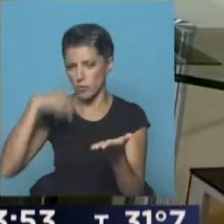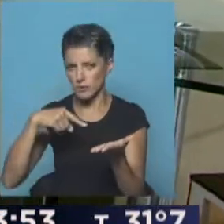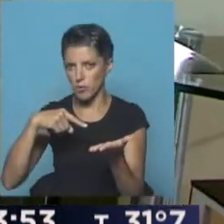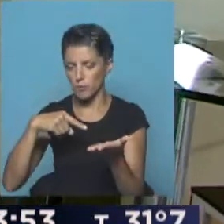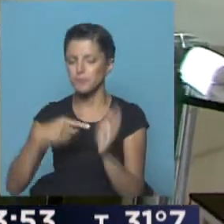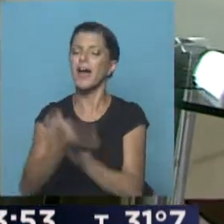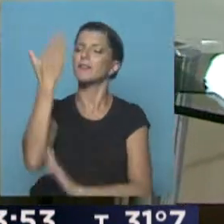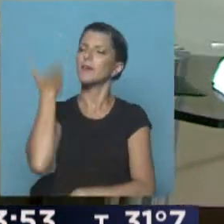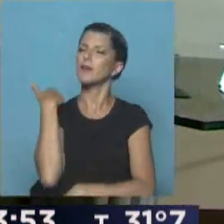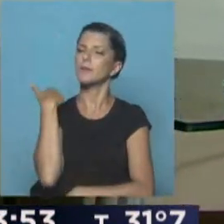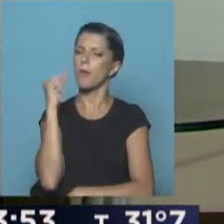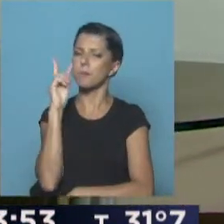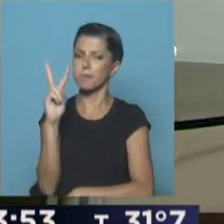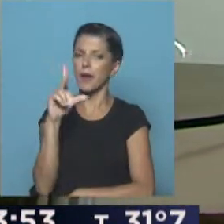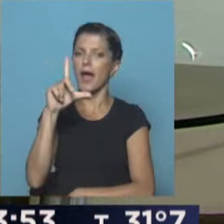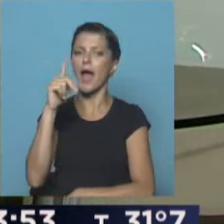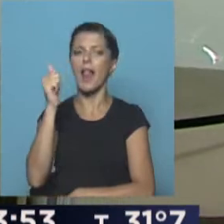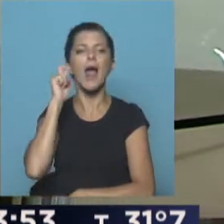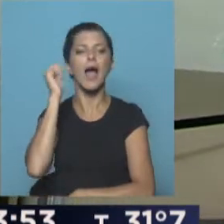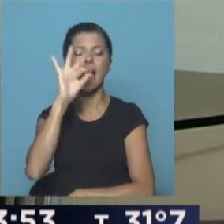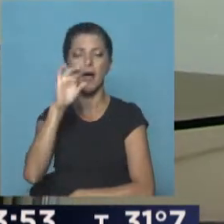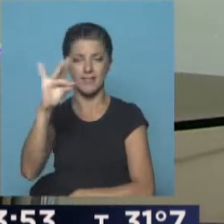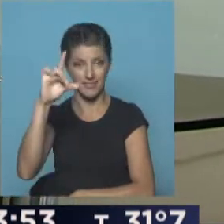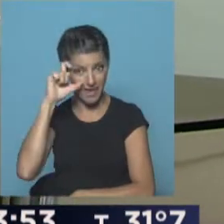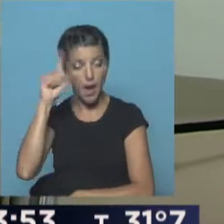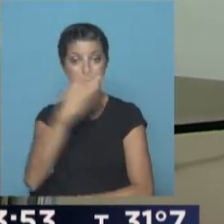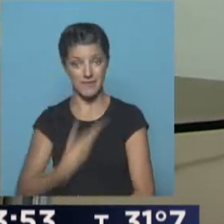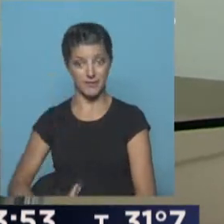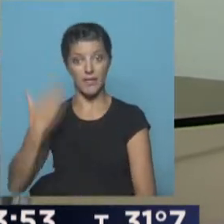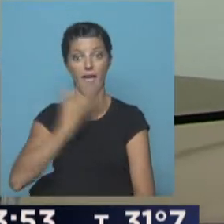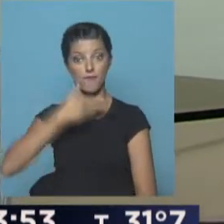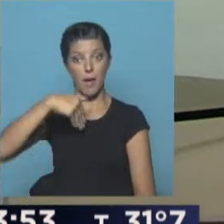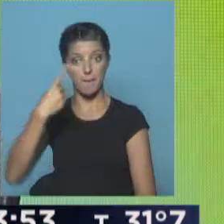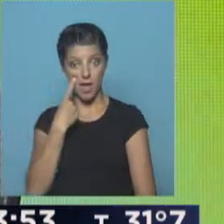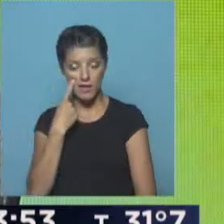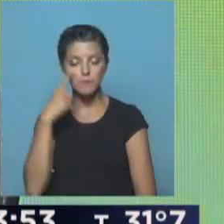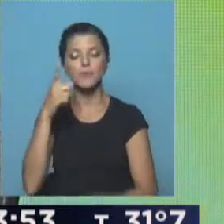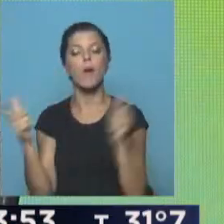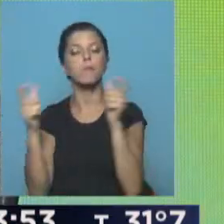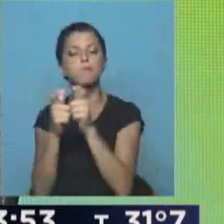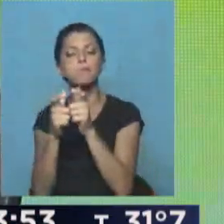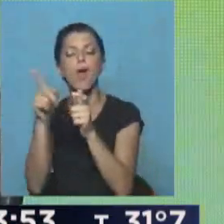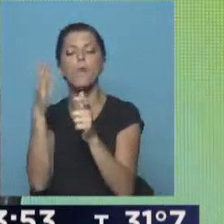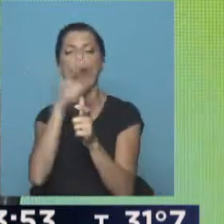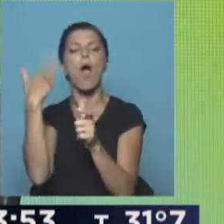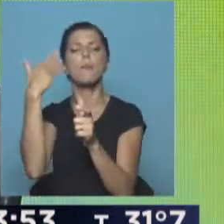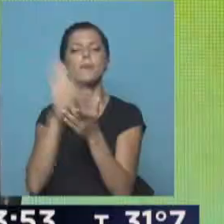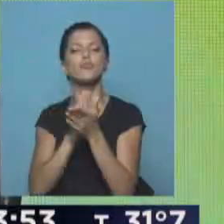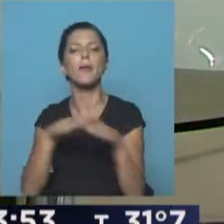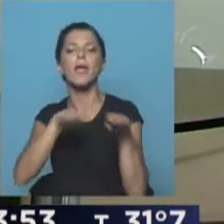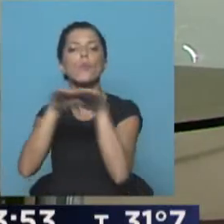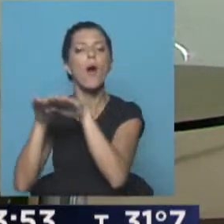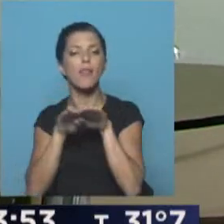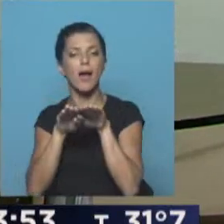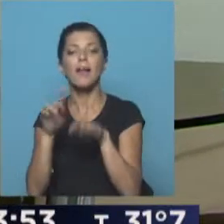ayer a Christine Lagarde, presidenta del Fondo Monetario Internacional, en una de las reuniones de Davos, hablando del tema de la equidad y decía,